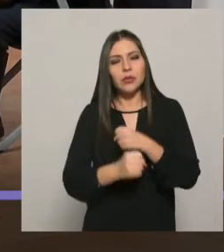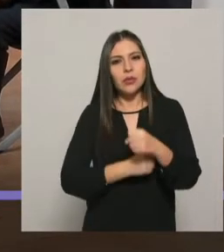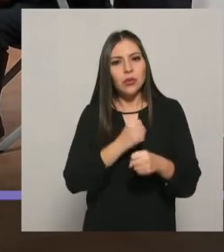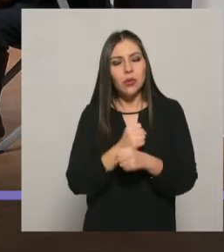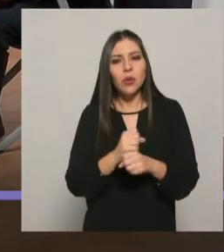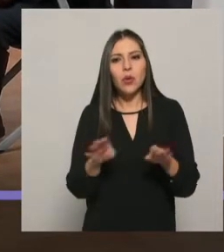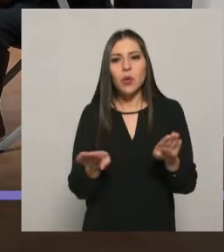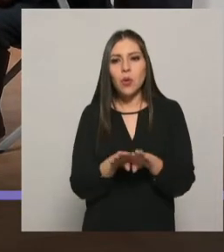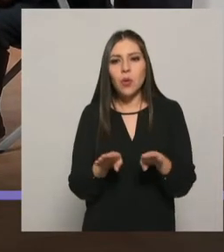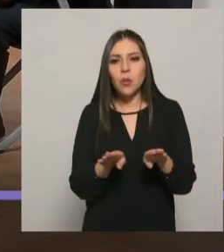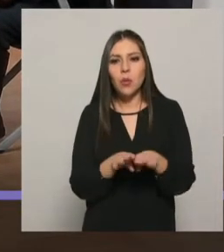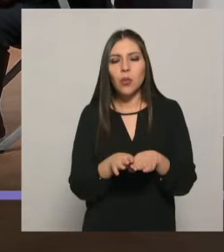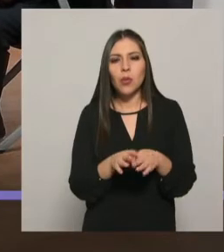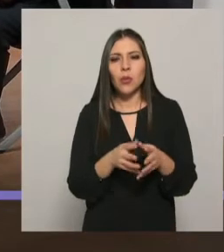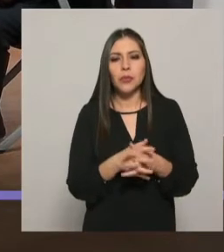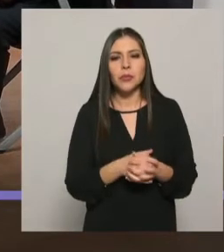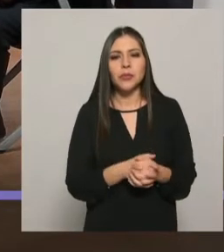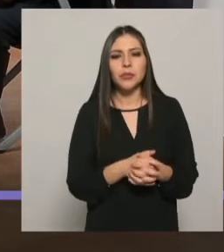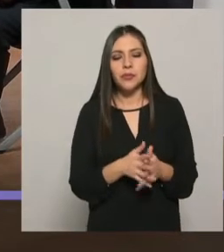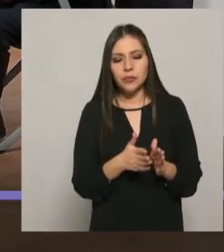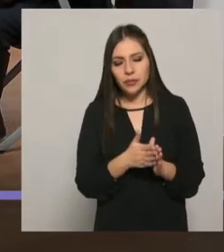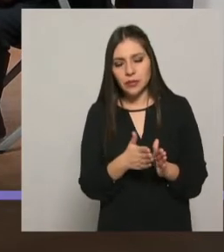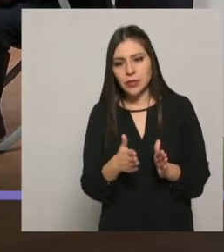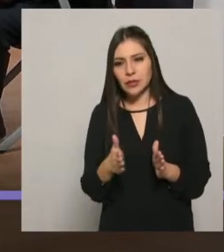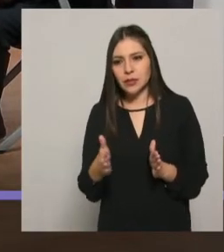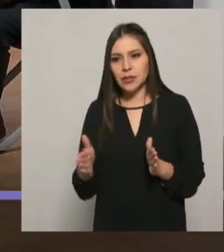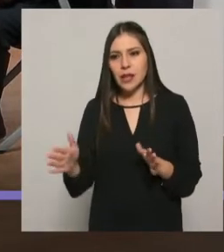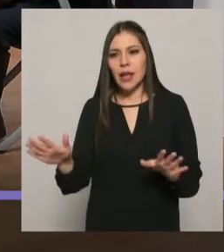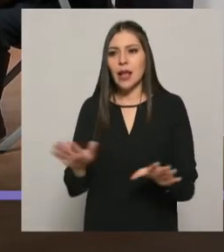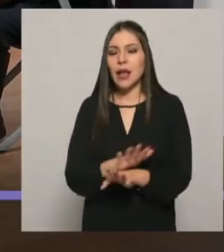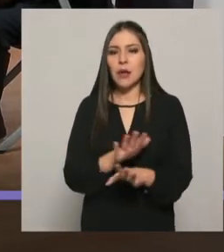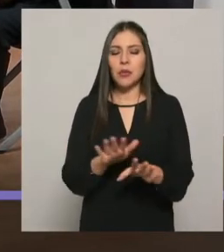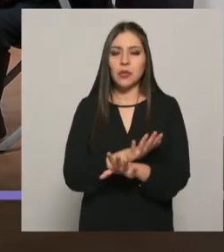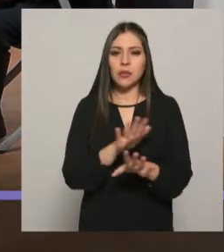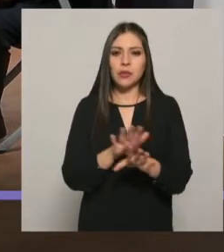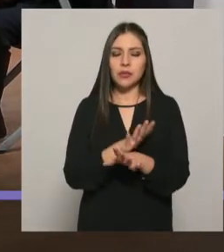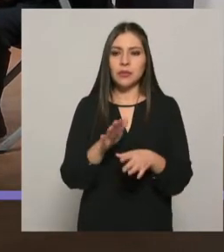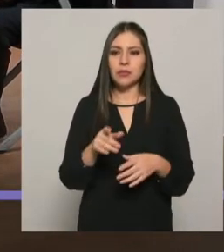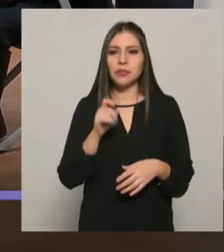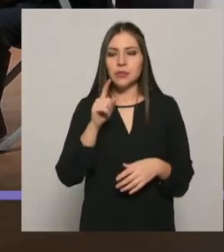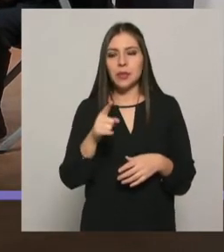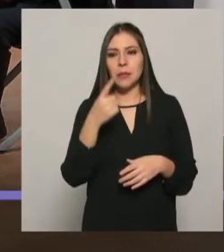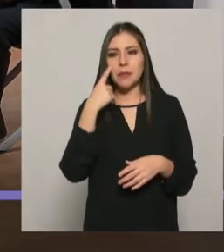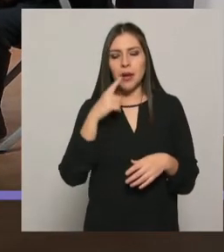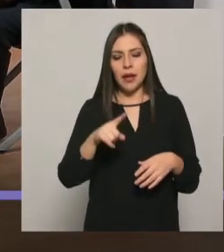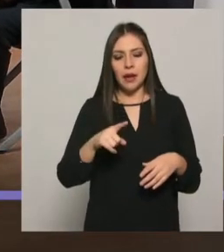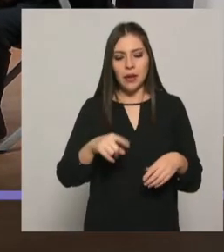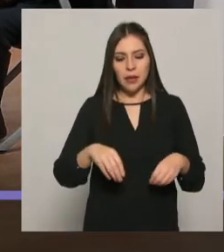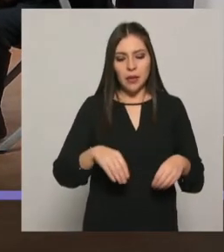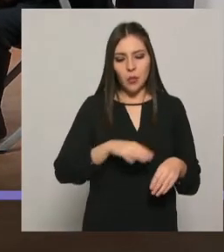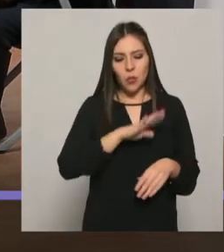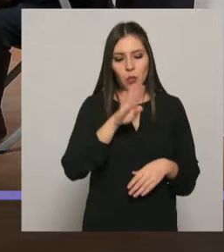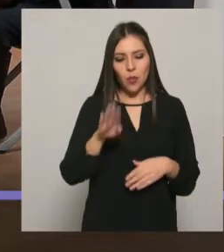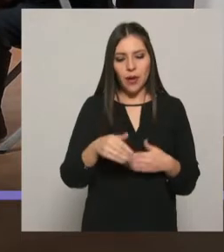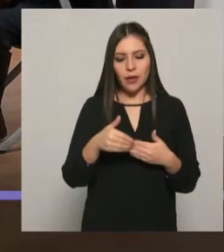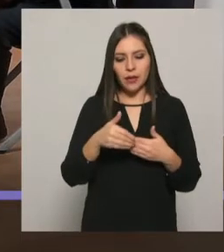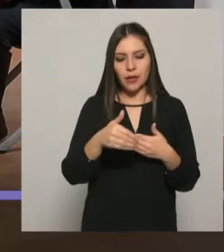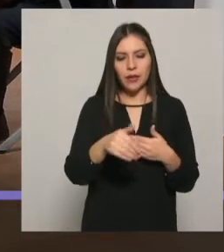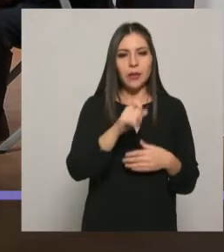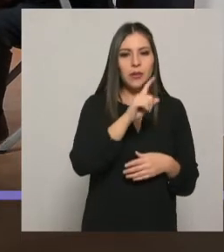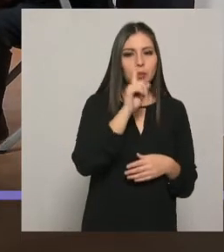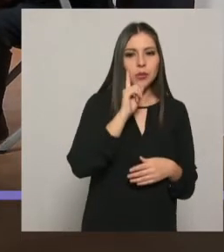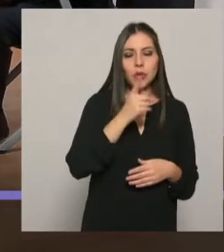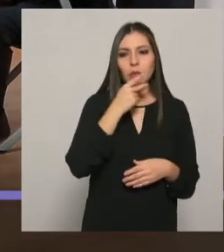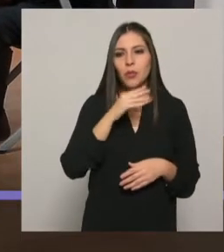interpretado esta transición, esta transmutación, también podríamos decir, hacia la muerte, con el Señor y la Señora de la Muerte